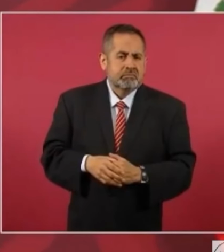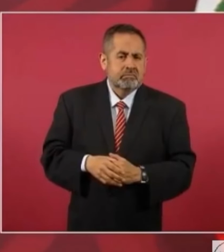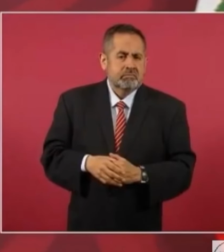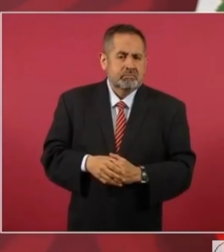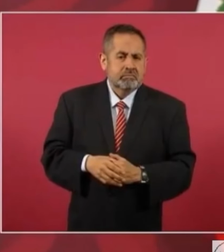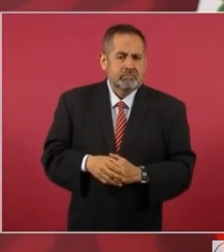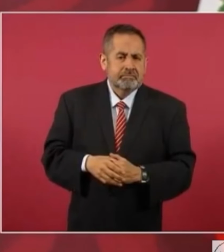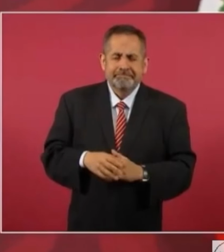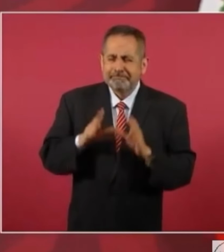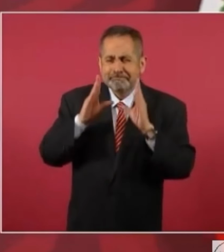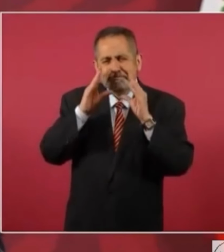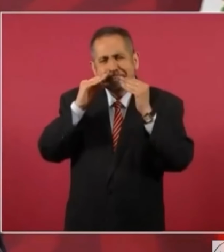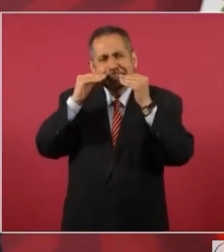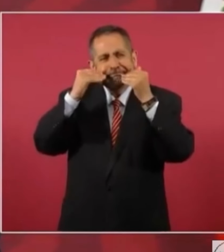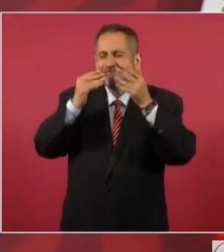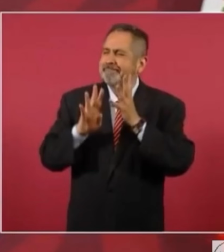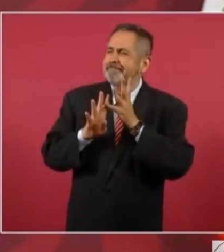una cara